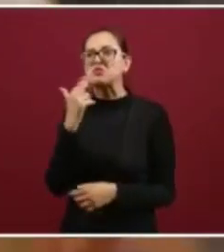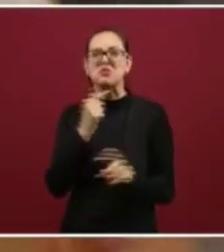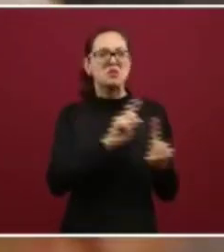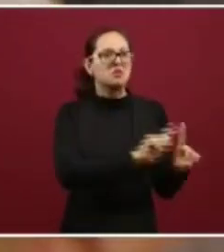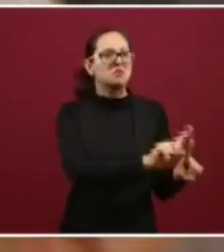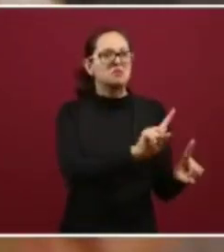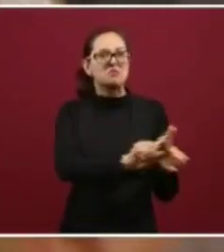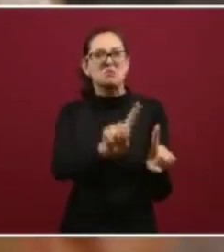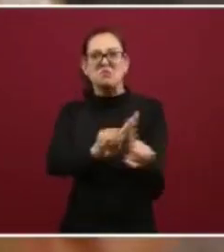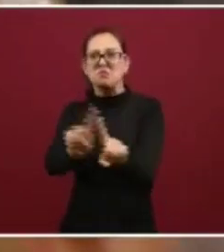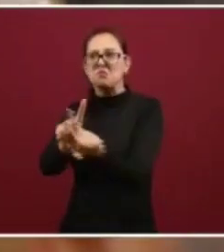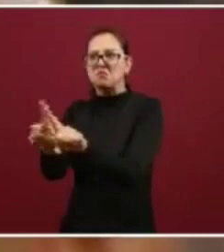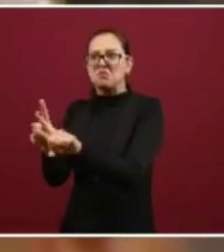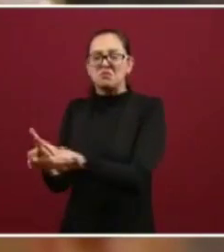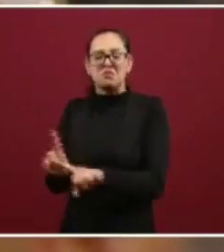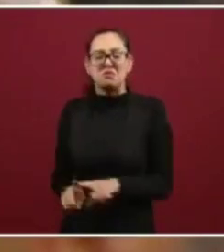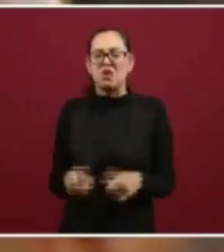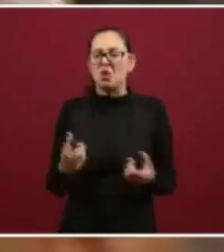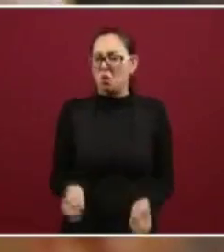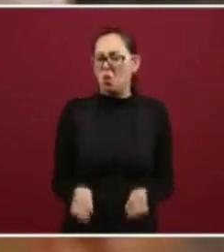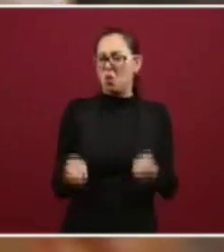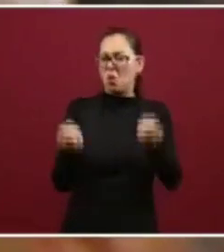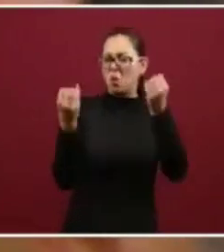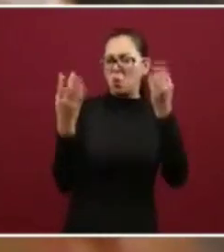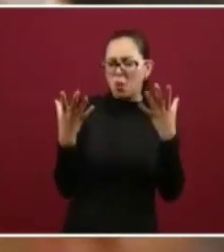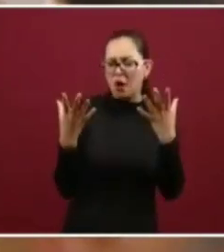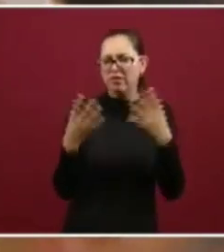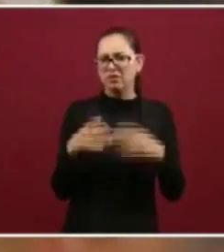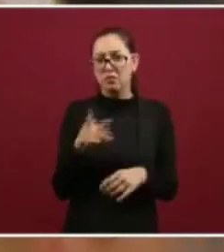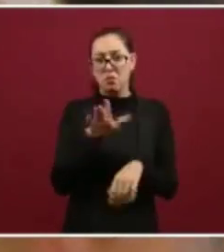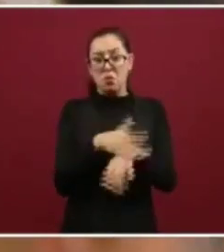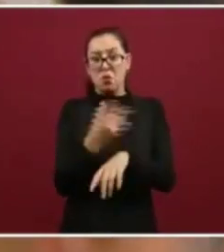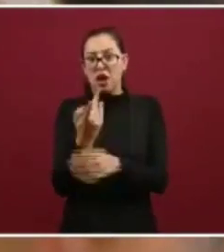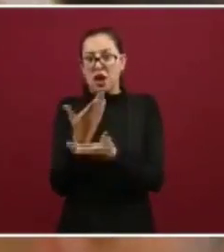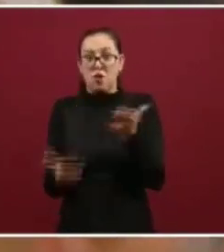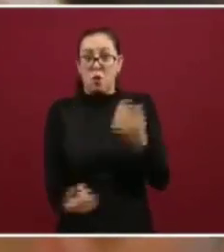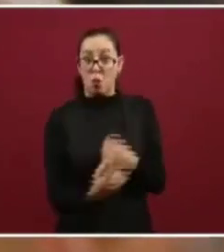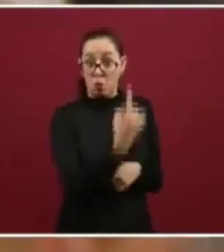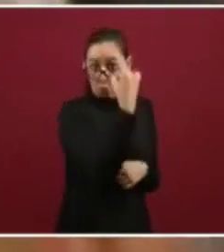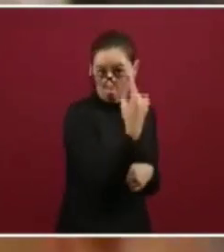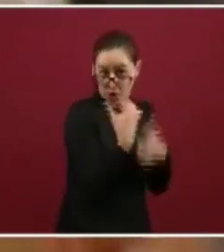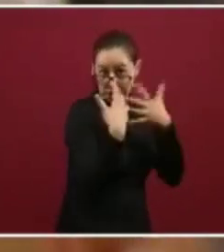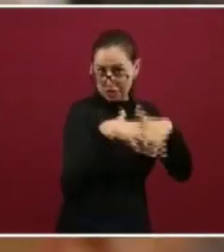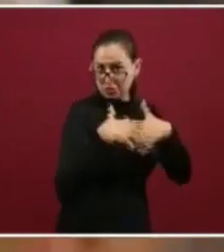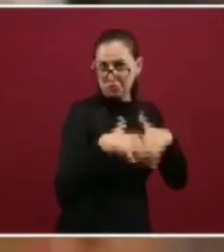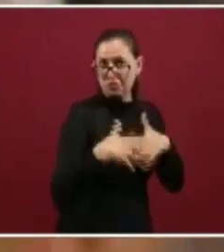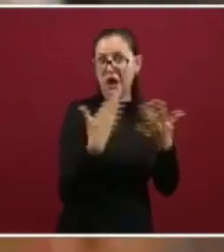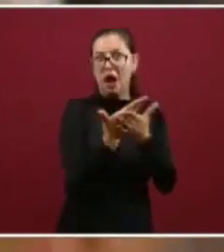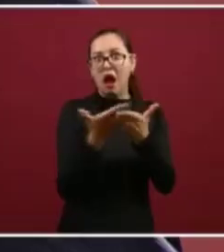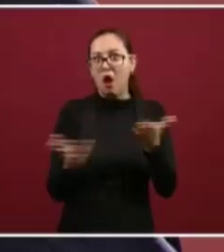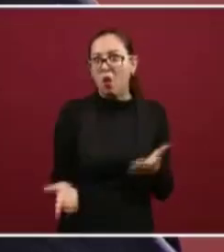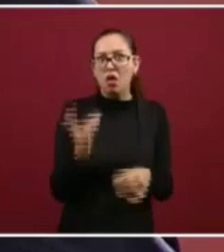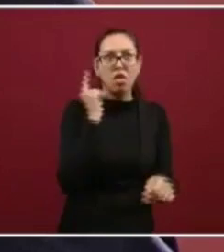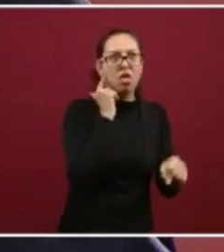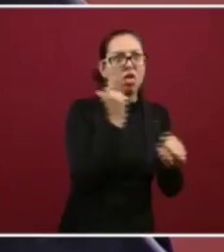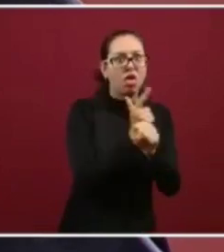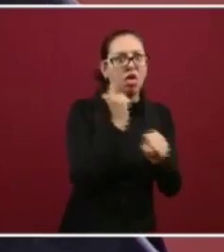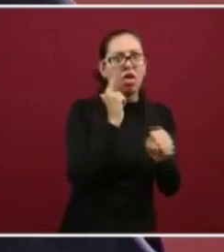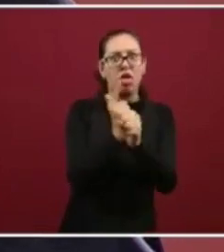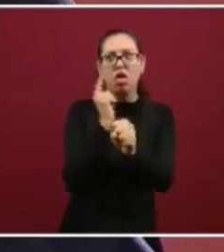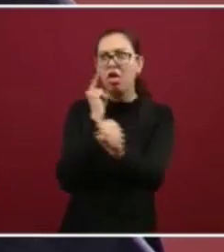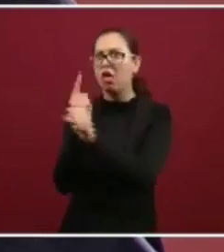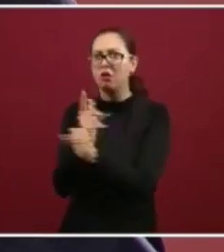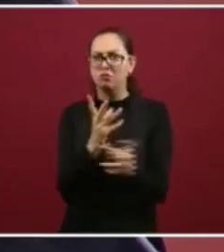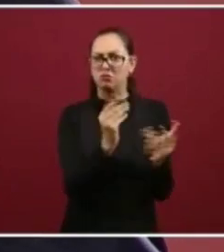estaba persiguiendo a Emilio Lozoya, si su gobierno tiene conocimiento de más negocios turbios de esta dimensión en el sector energético.